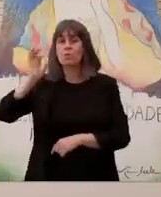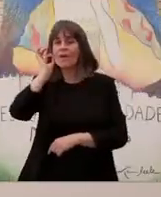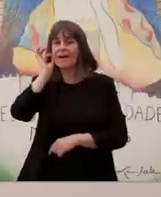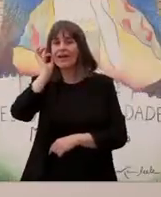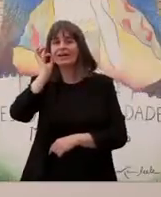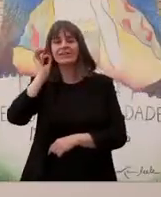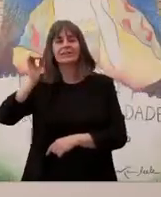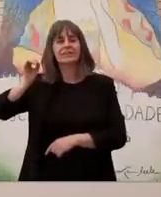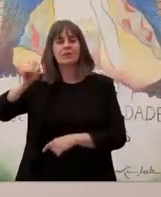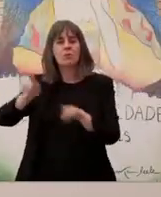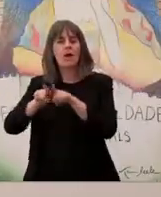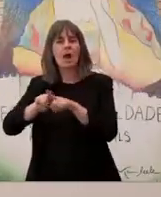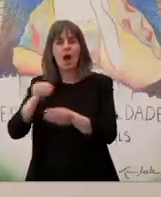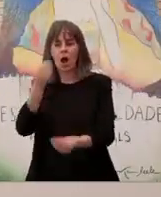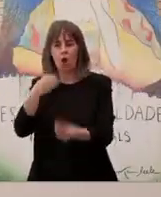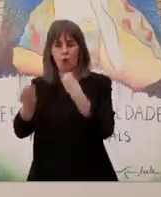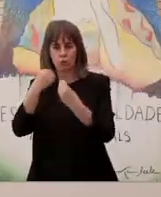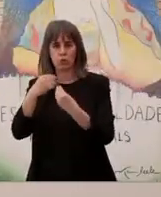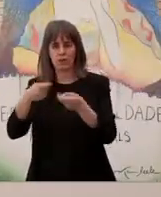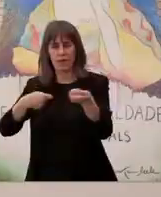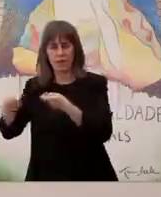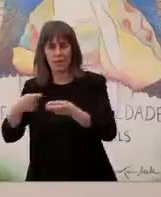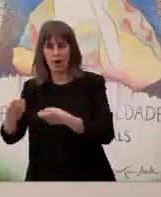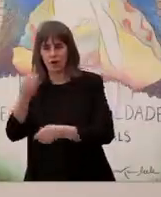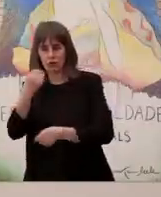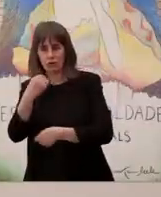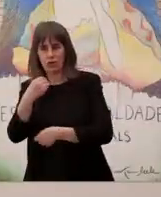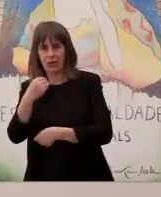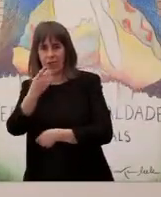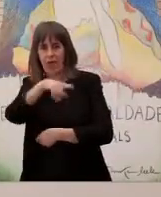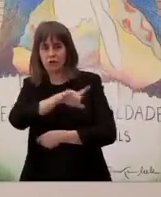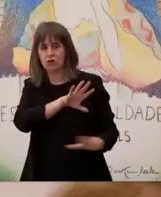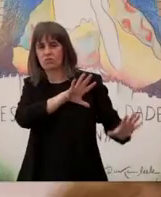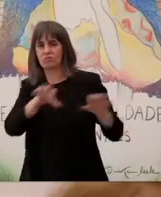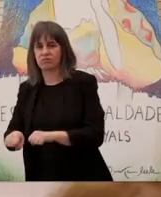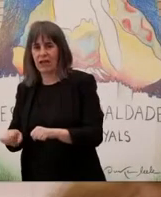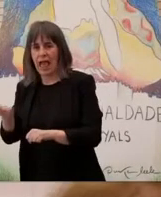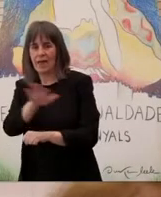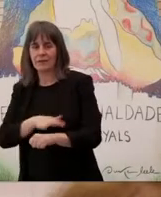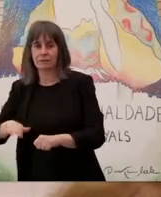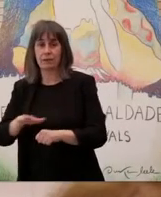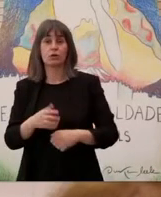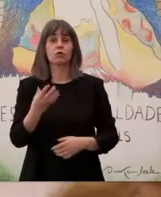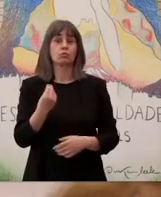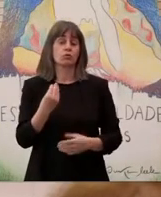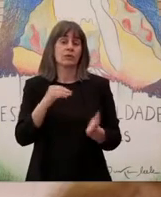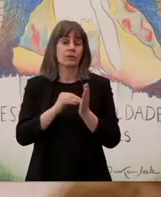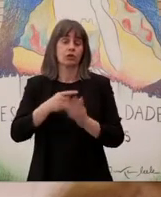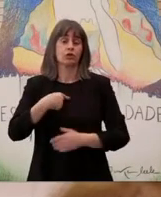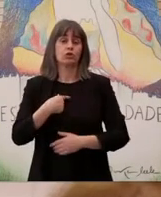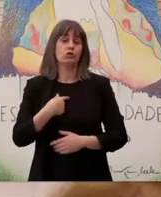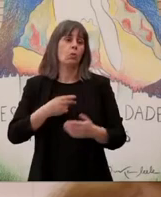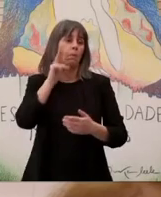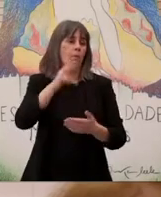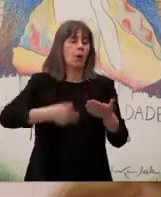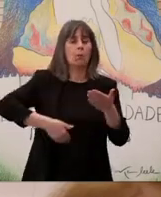consumistas teñin ganado o espacio o a veces que miro así alguna revista algún sernal digo si